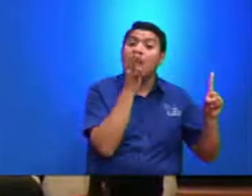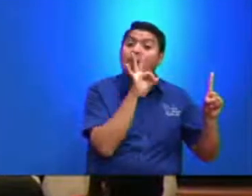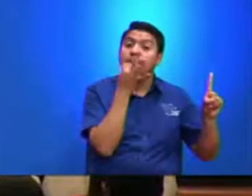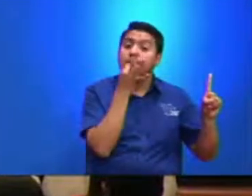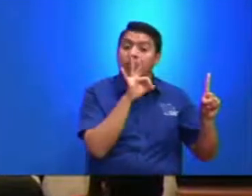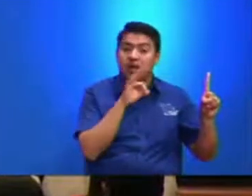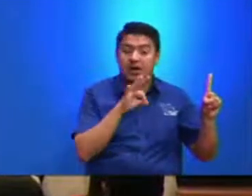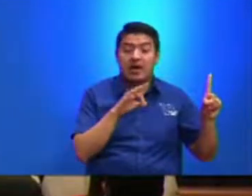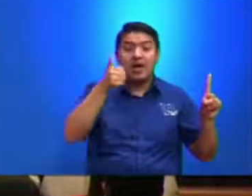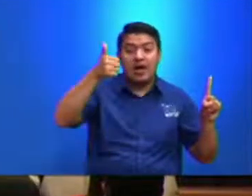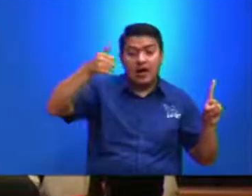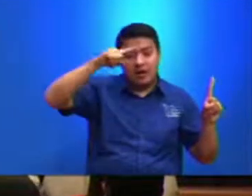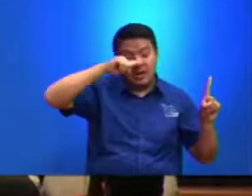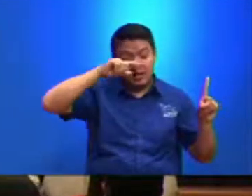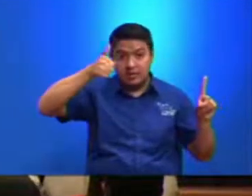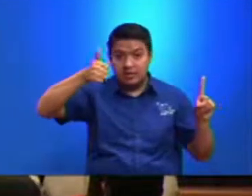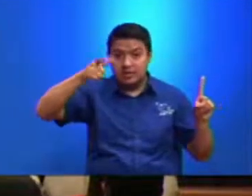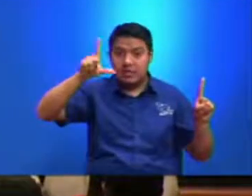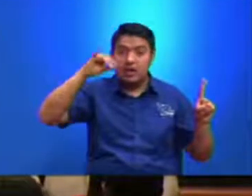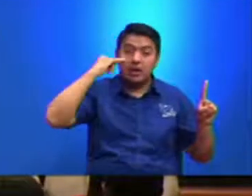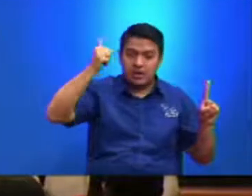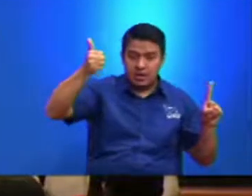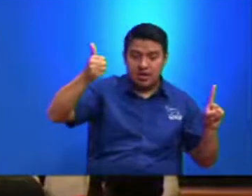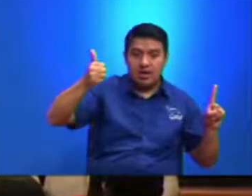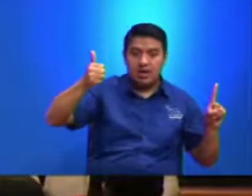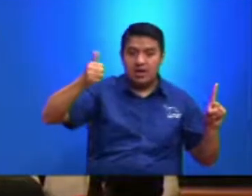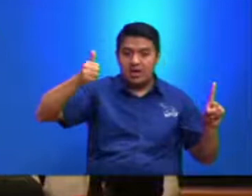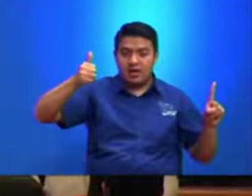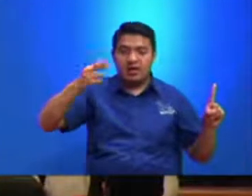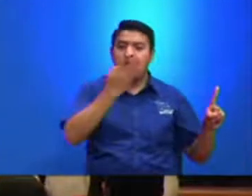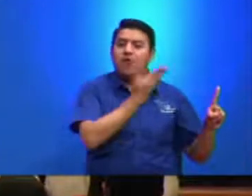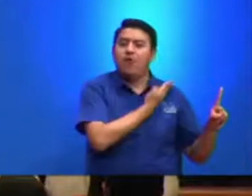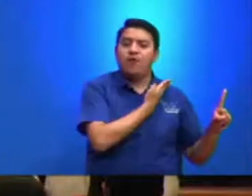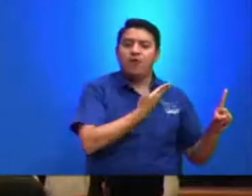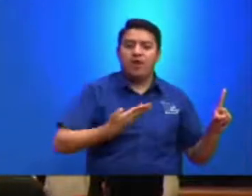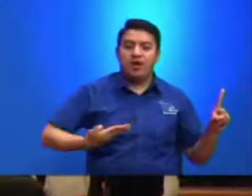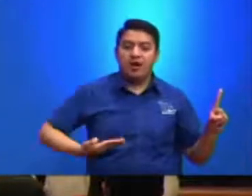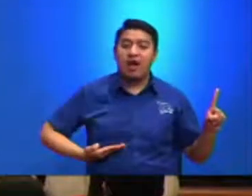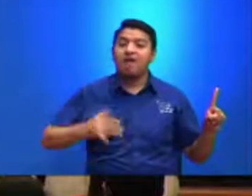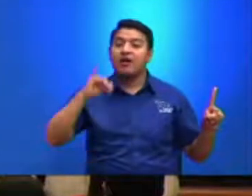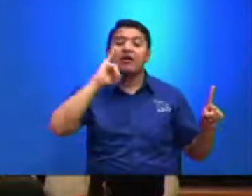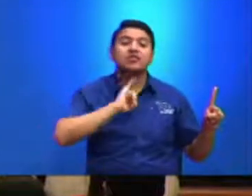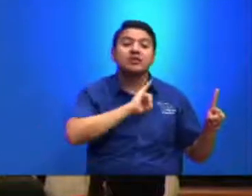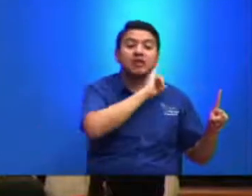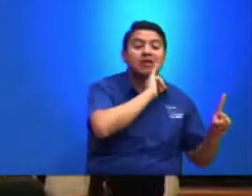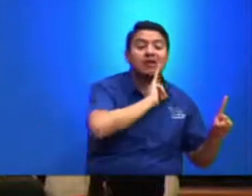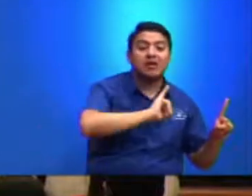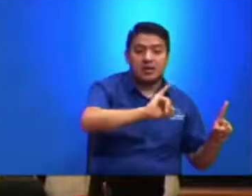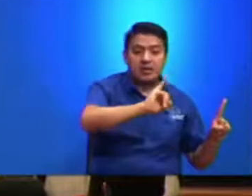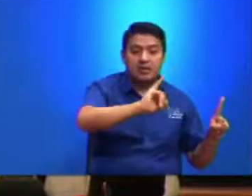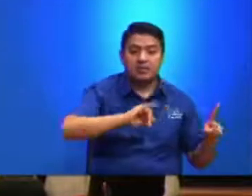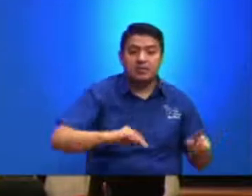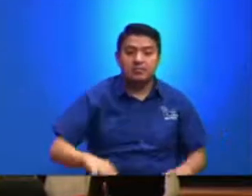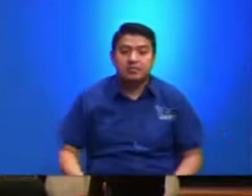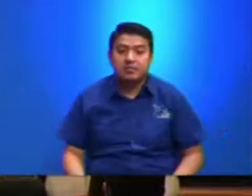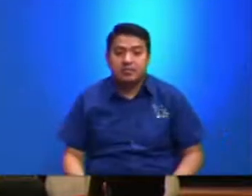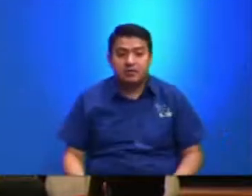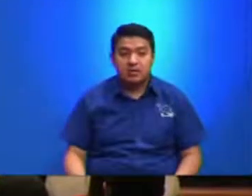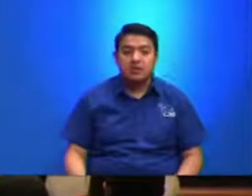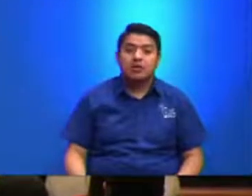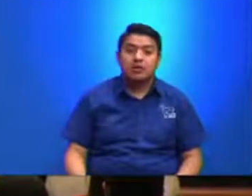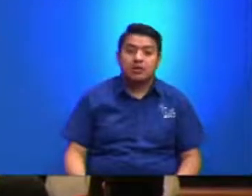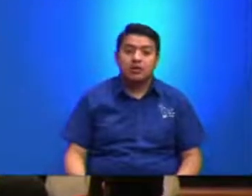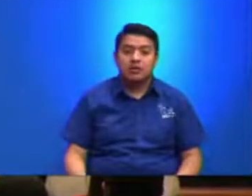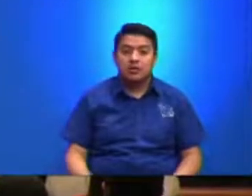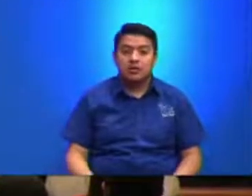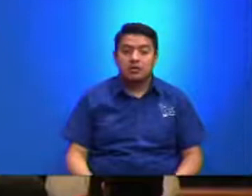Israel. Y ellos sacaron a Joás, ¿verdad? Aquí el rey de Israel, y se volvió un revuelo, como